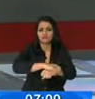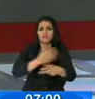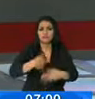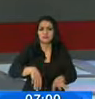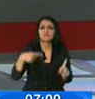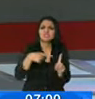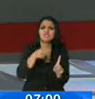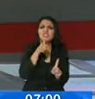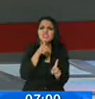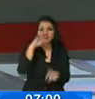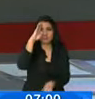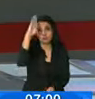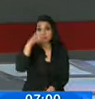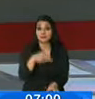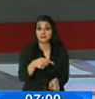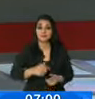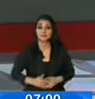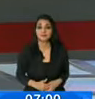un comisario de la policía.